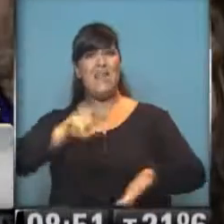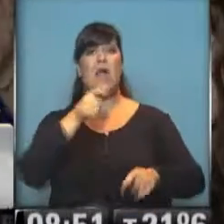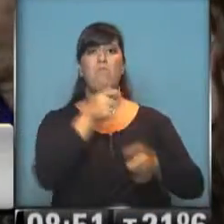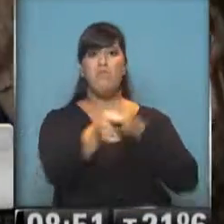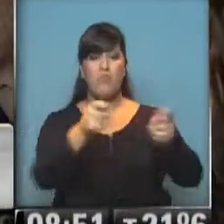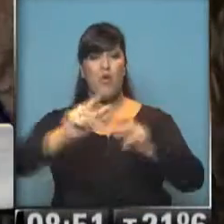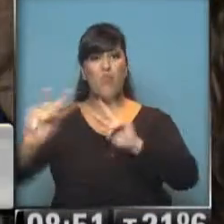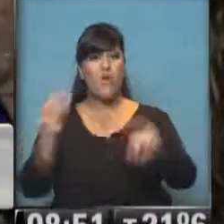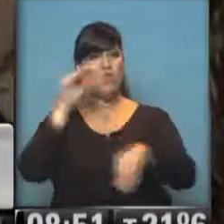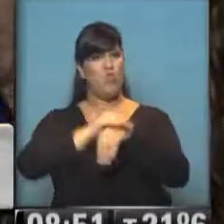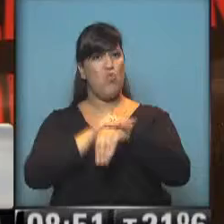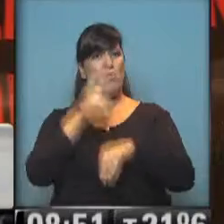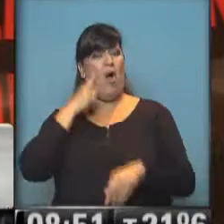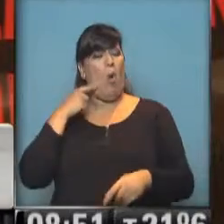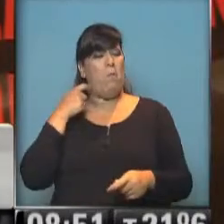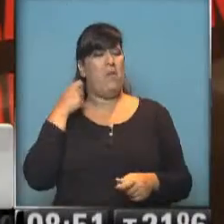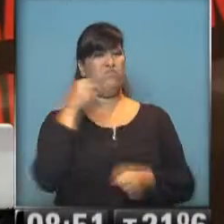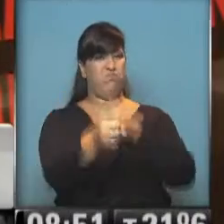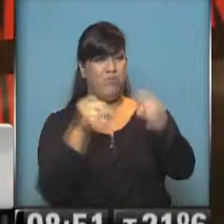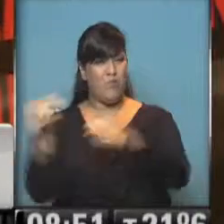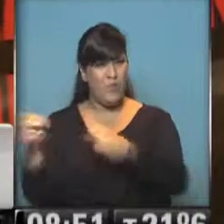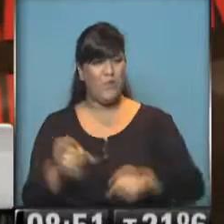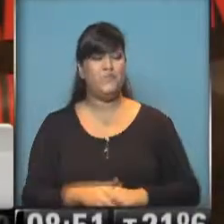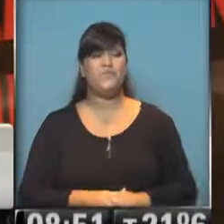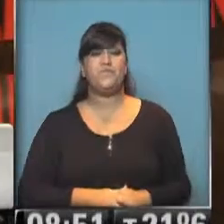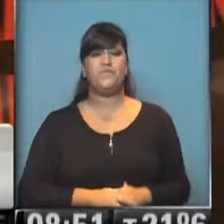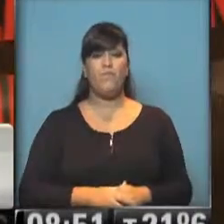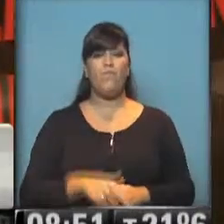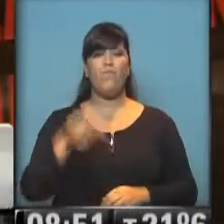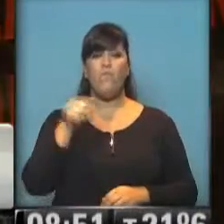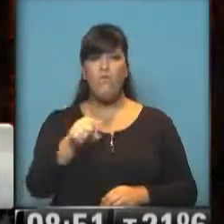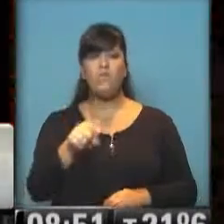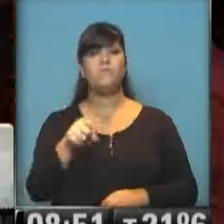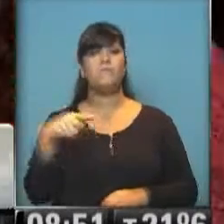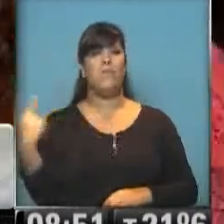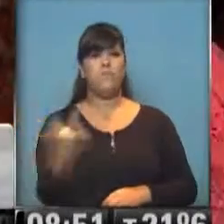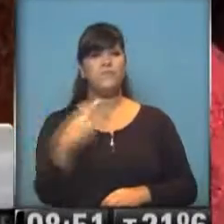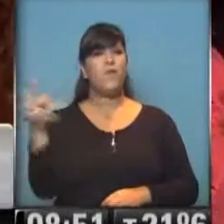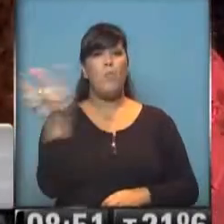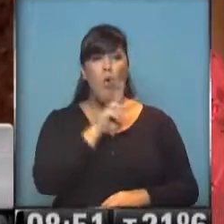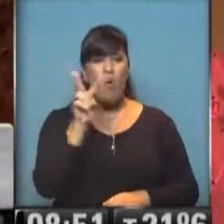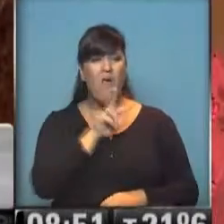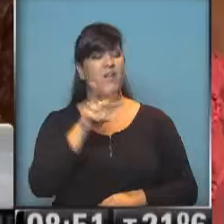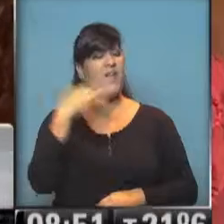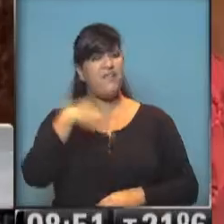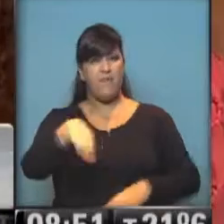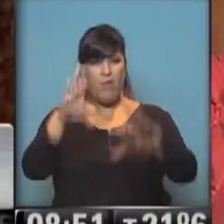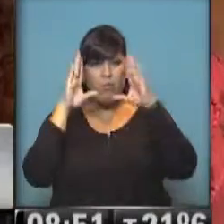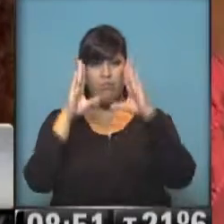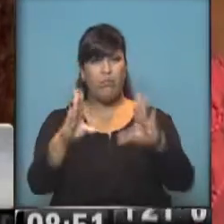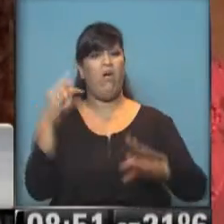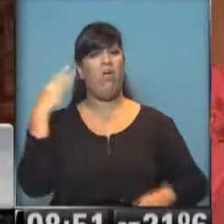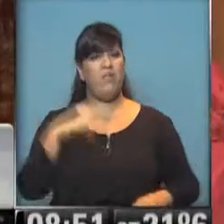las mujeres víctimas de violencia de género requieren una particular atención requieren patrocinio jurídico